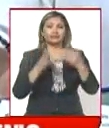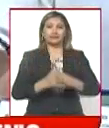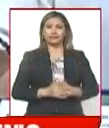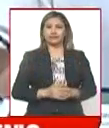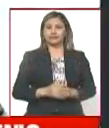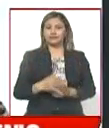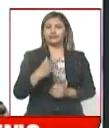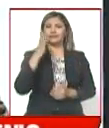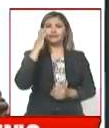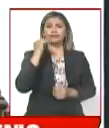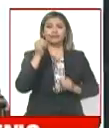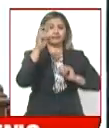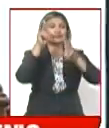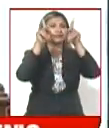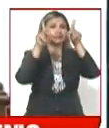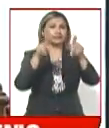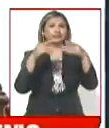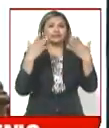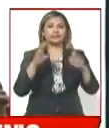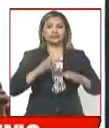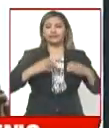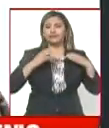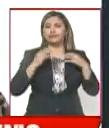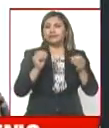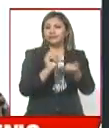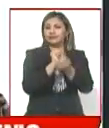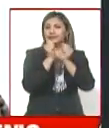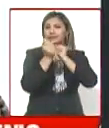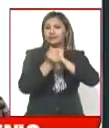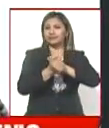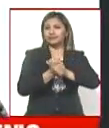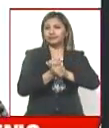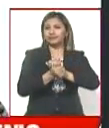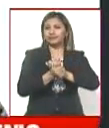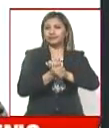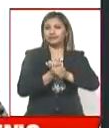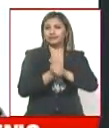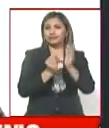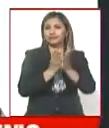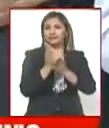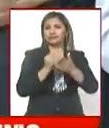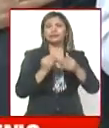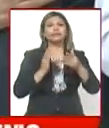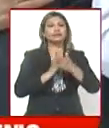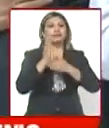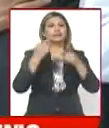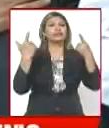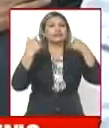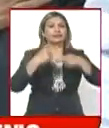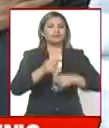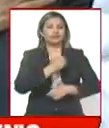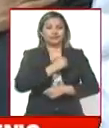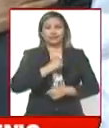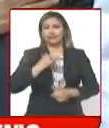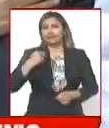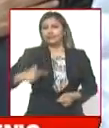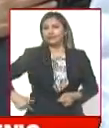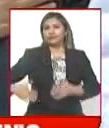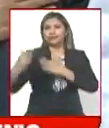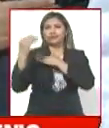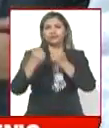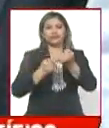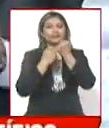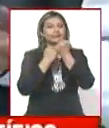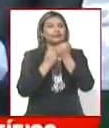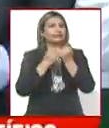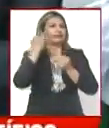con ese talento humano que es capaz de traspasar fronteras. El gobernador de Santa Cruz mostró también su